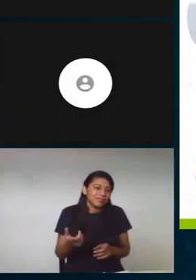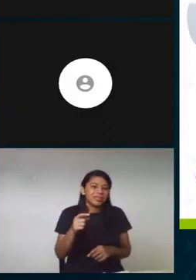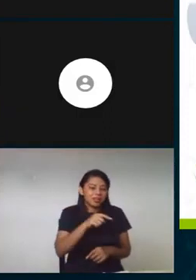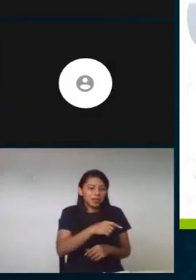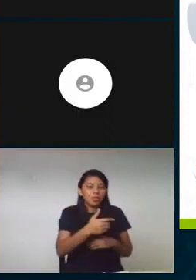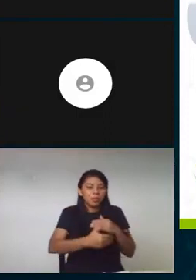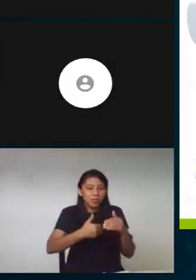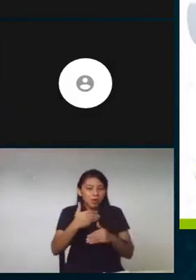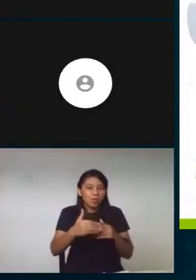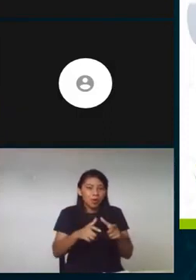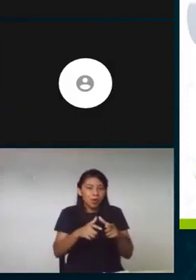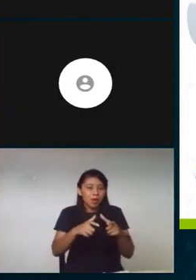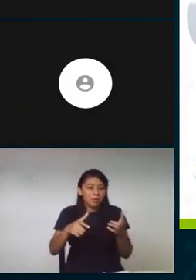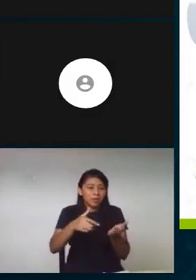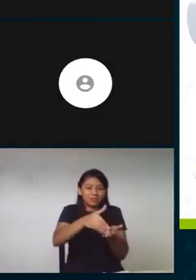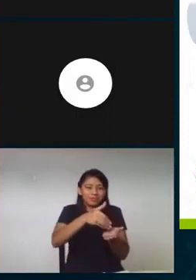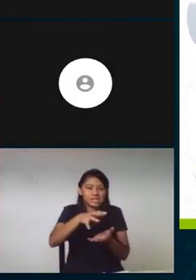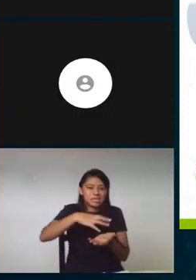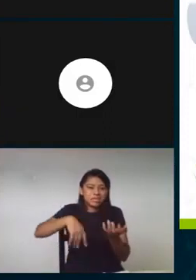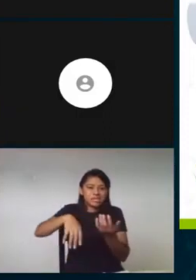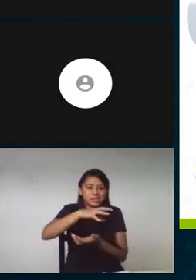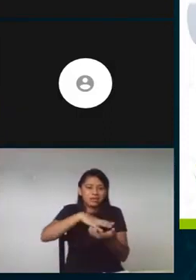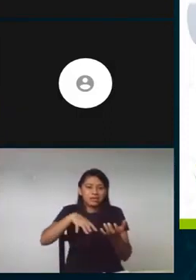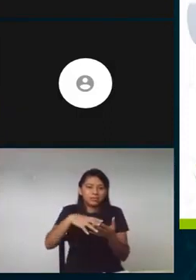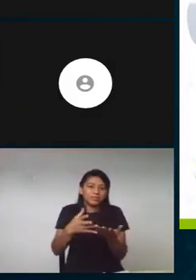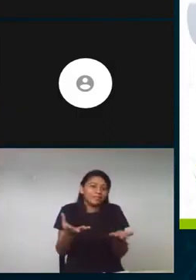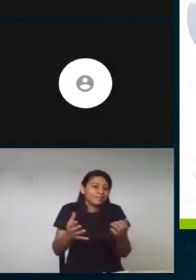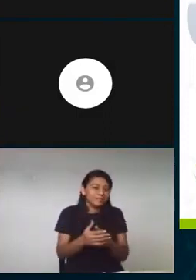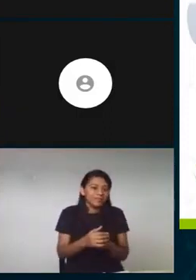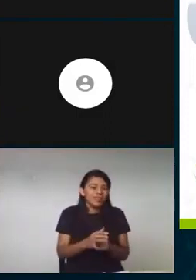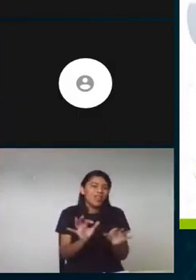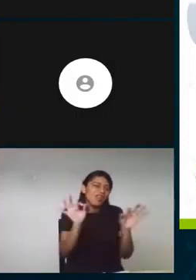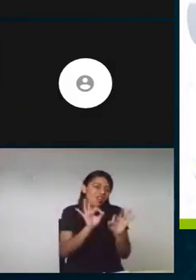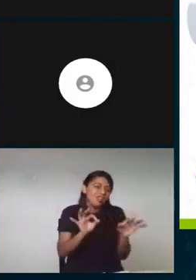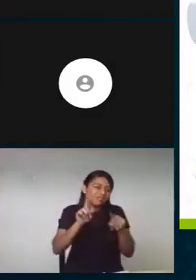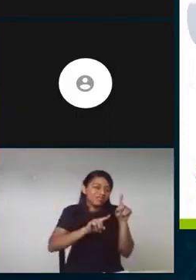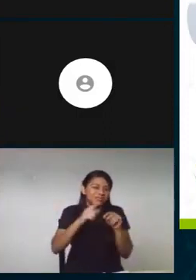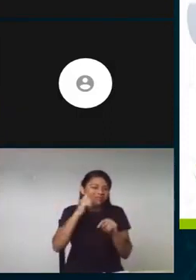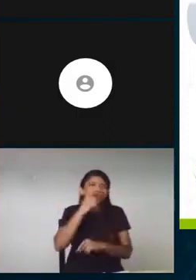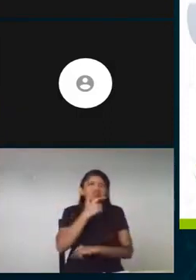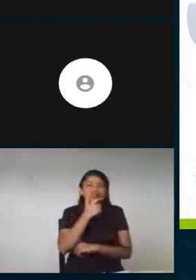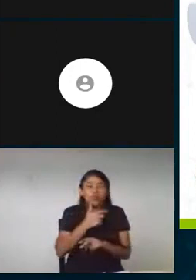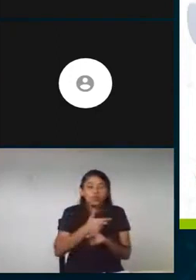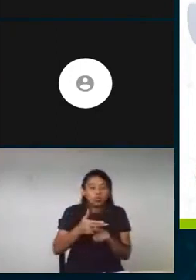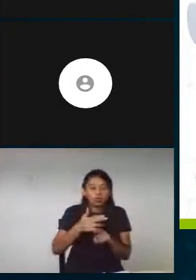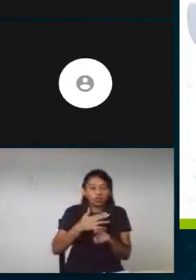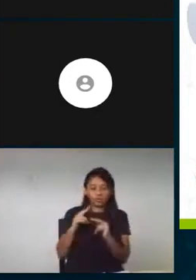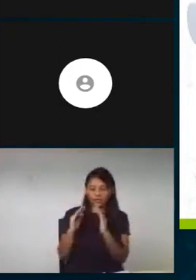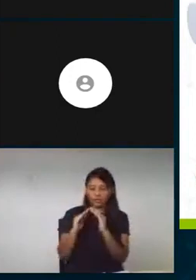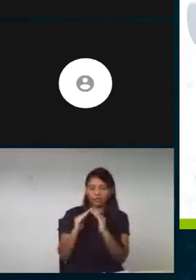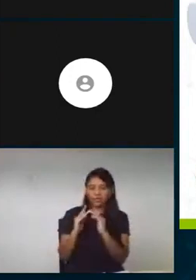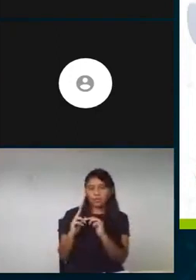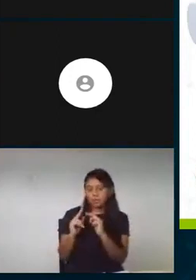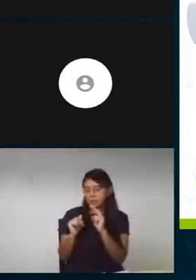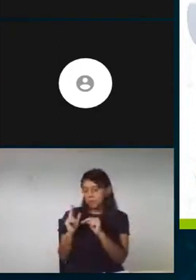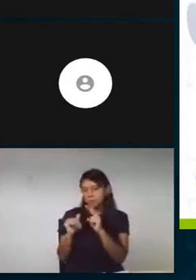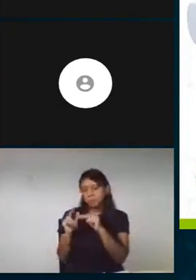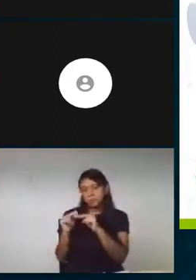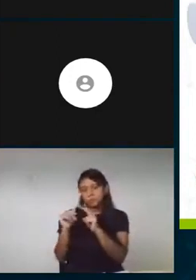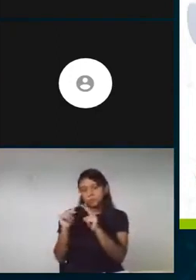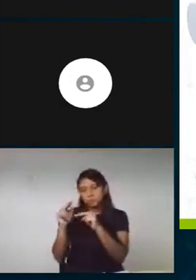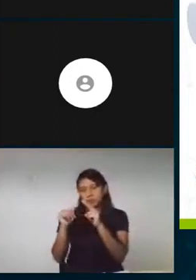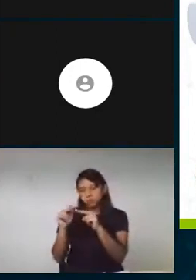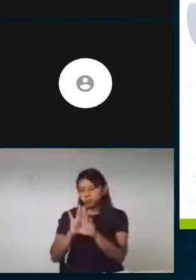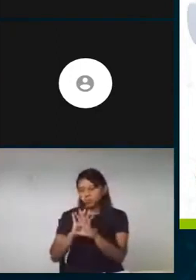botada de escombros, de todo eso, lo realizan también en lugares que no son aptos para depositar estos residuos,